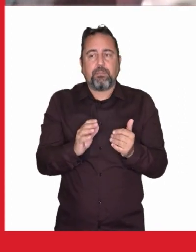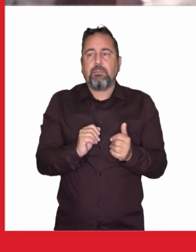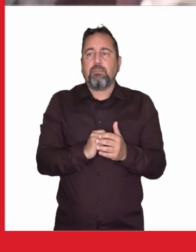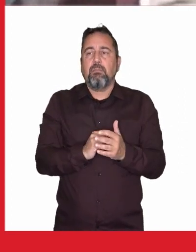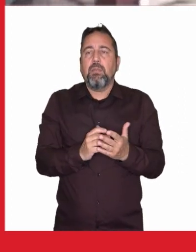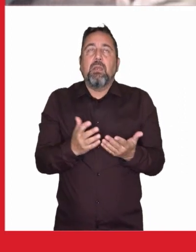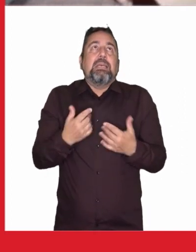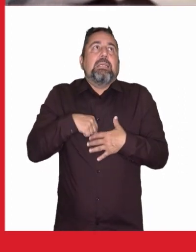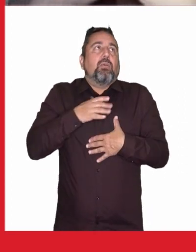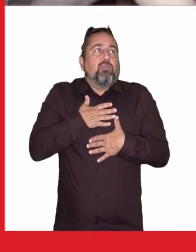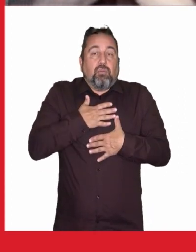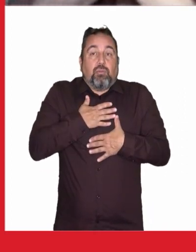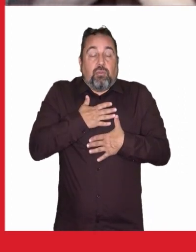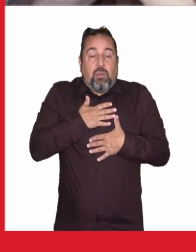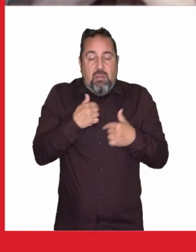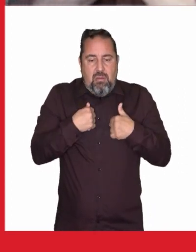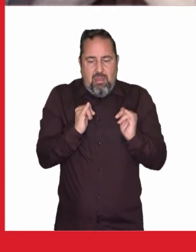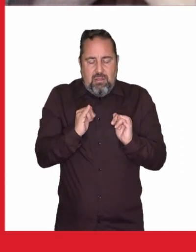segmento de mercado, porque